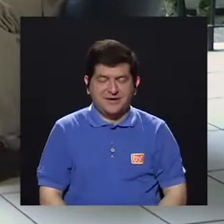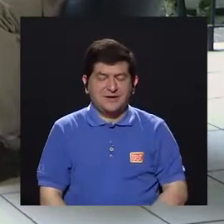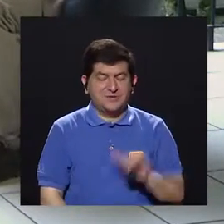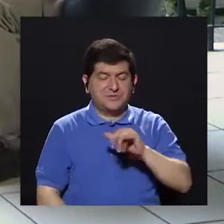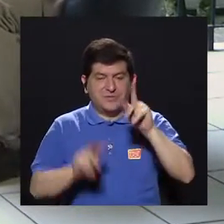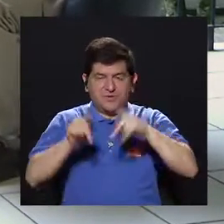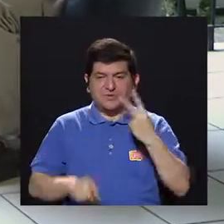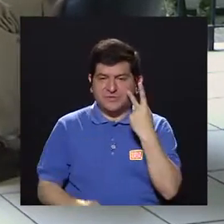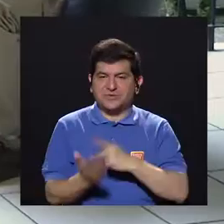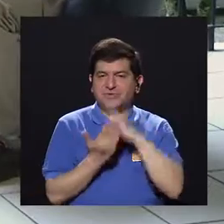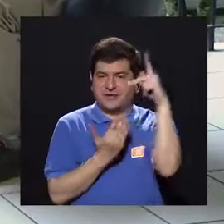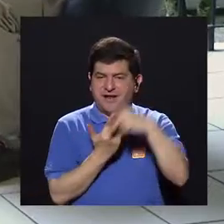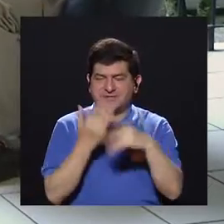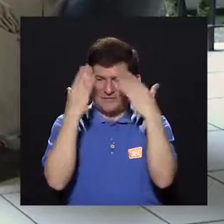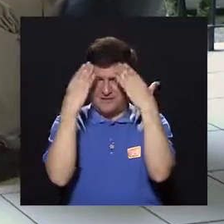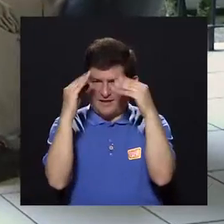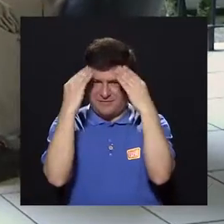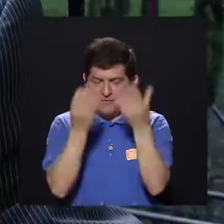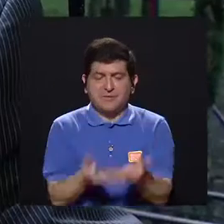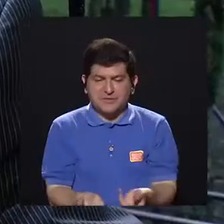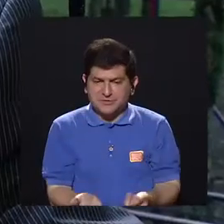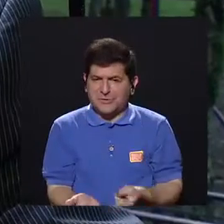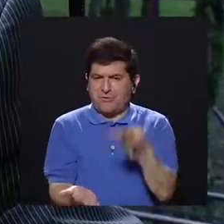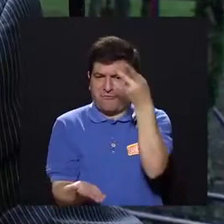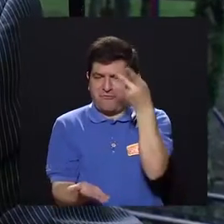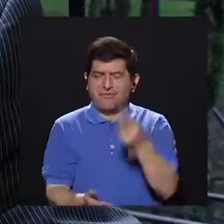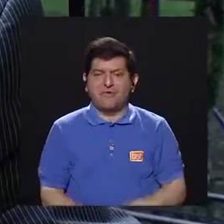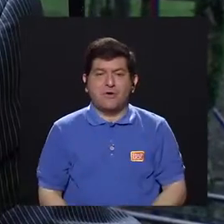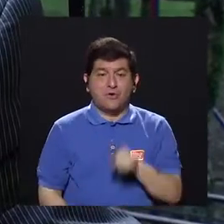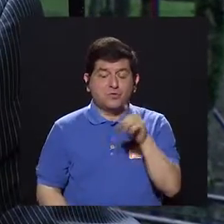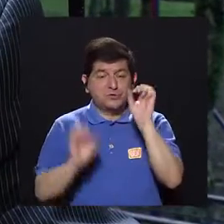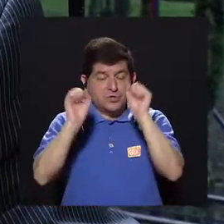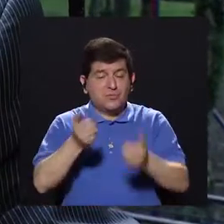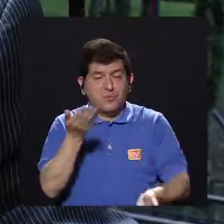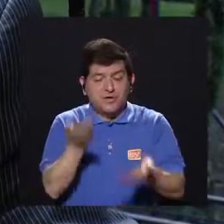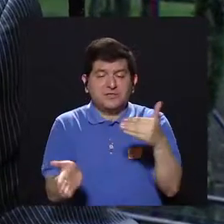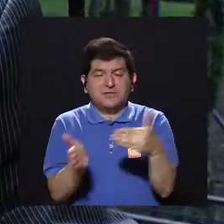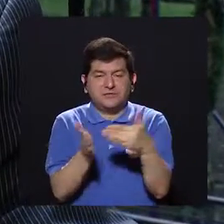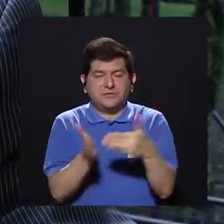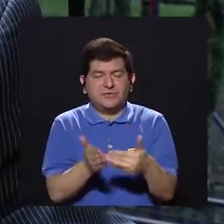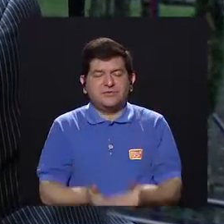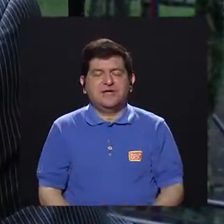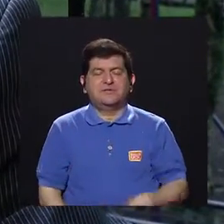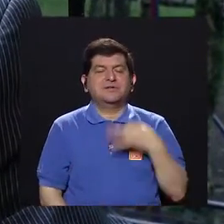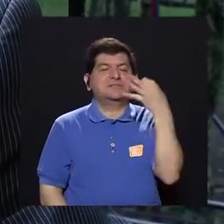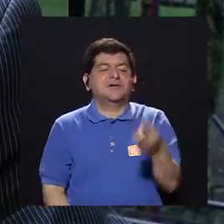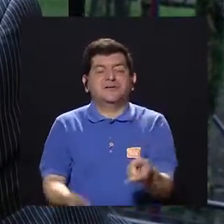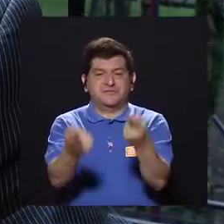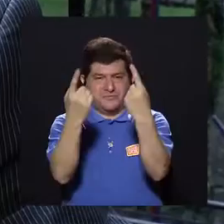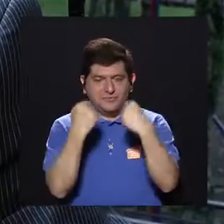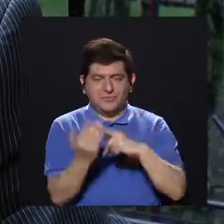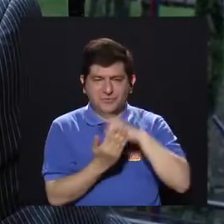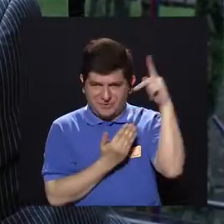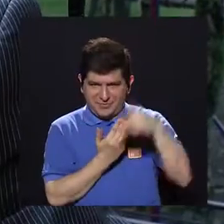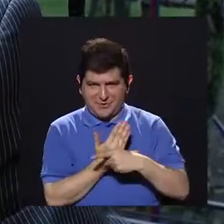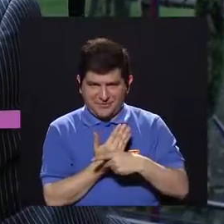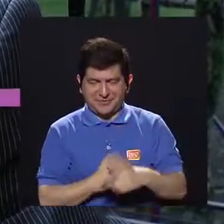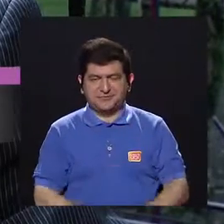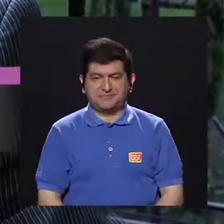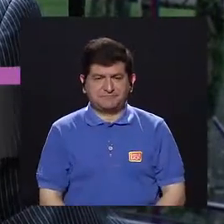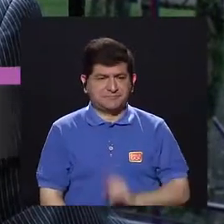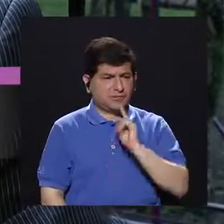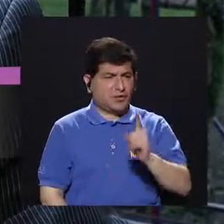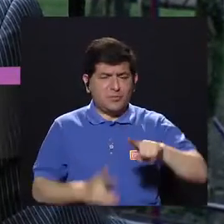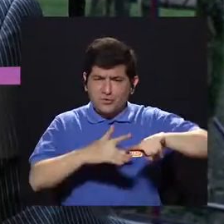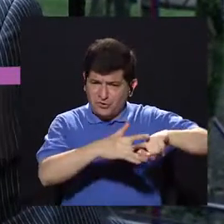con nosotros y con nuestros televidentes esta información que es muy valiosa. Esperamos poderlo tener nuevamente en una próxima edición